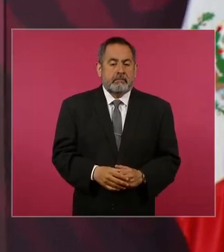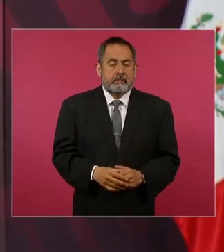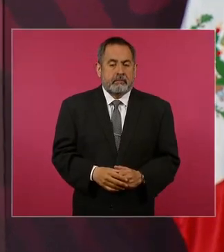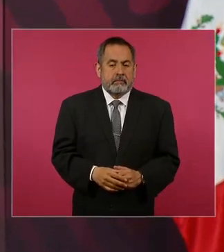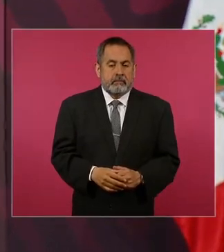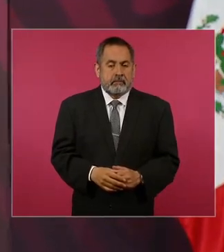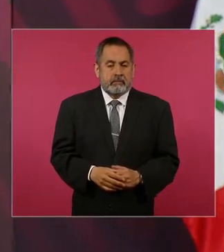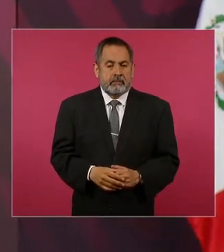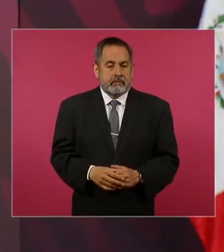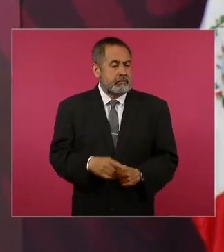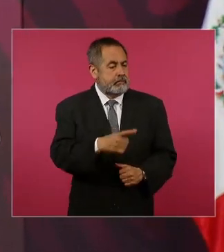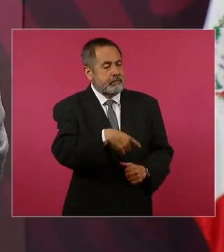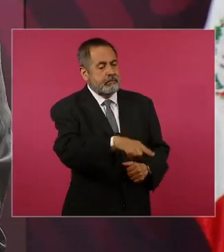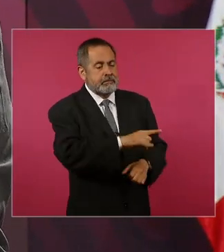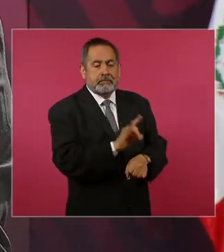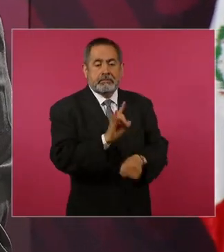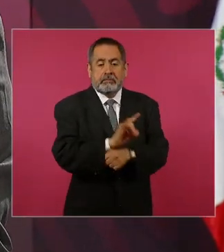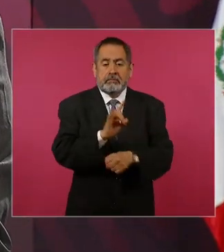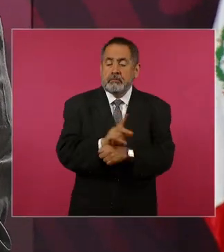mucha simulación